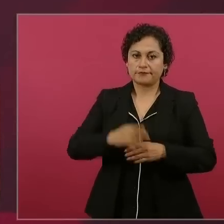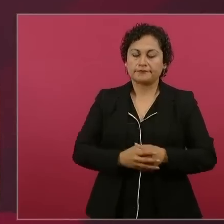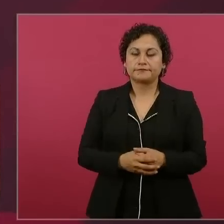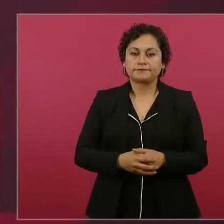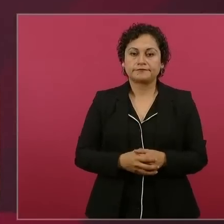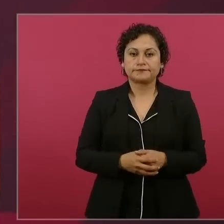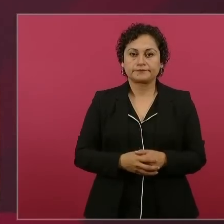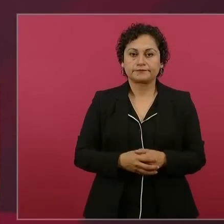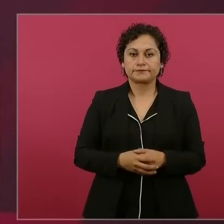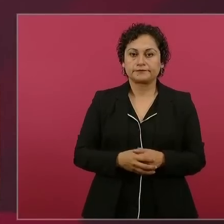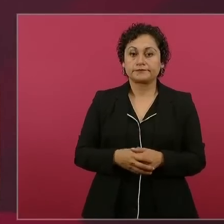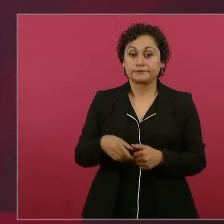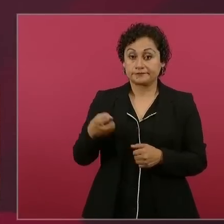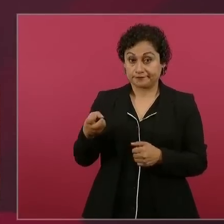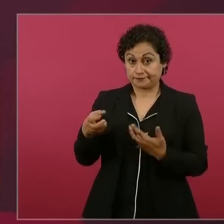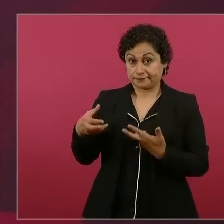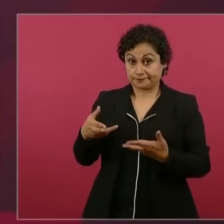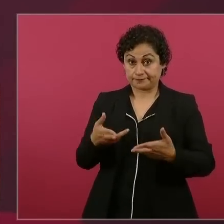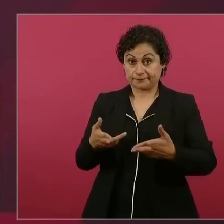El más